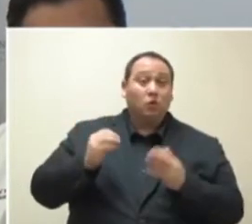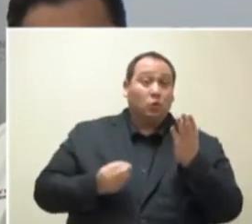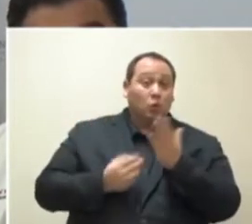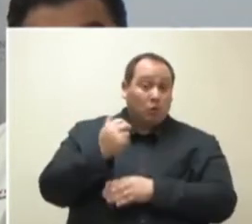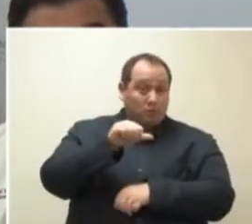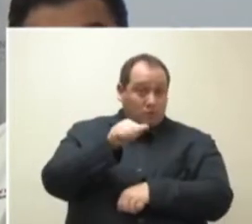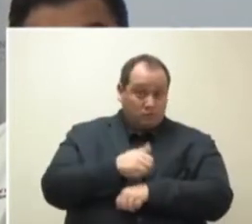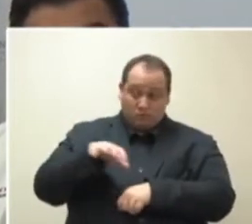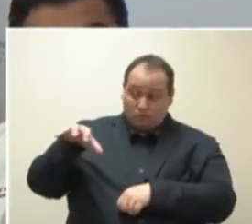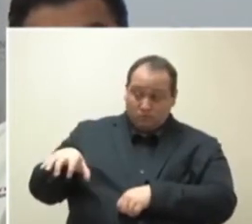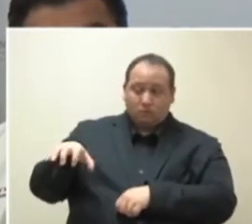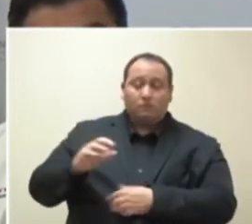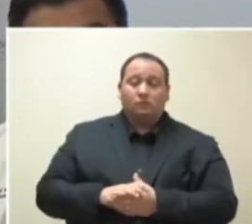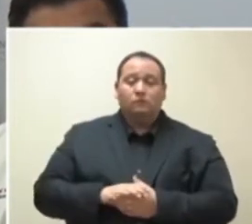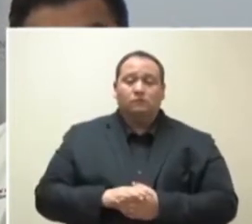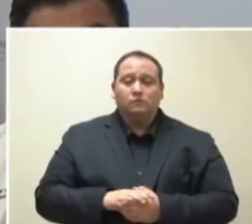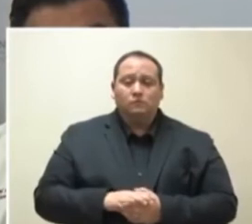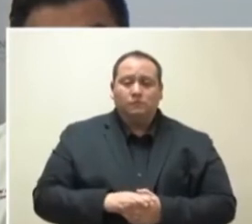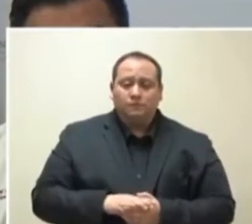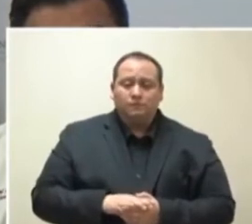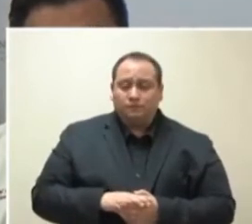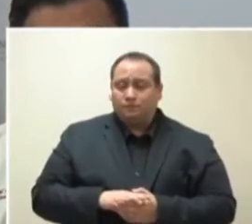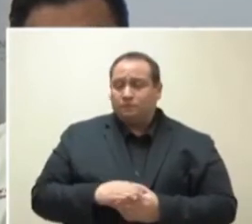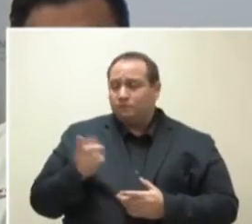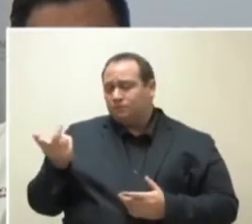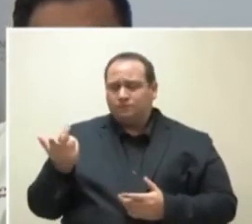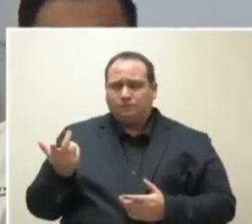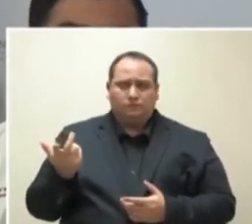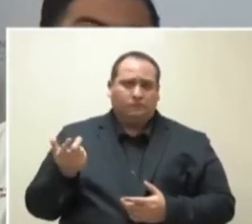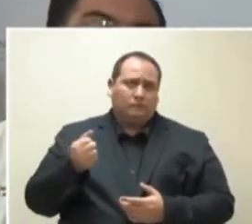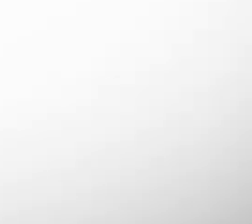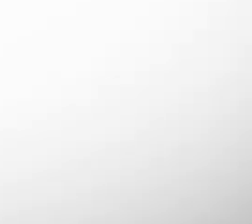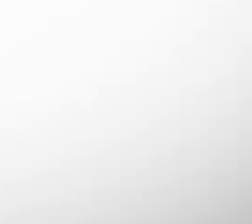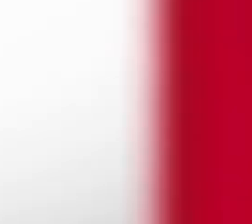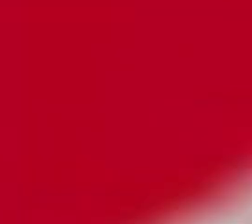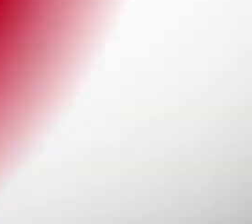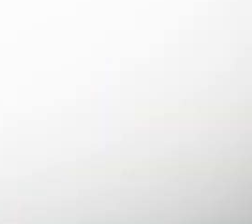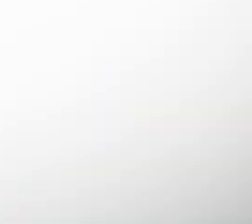no está en estos momentos, básicamente no ha funcionado,